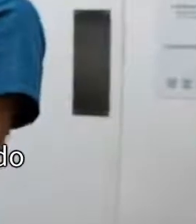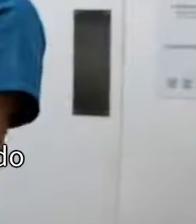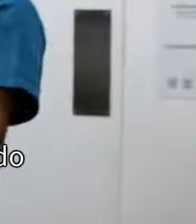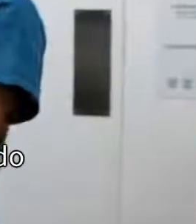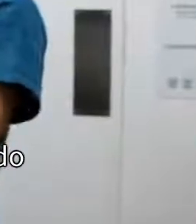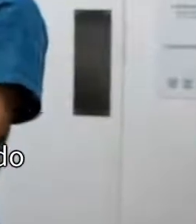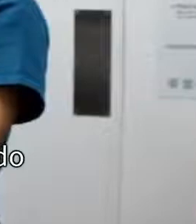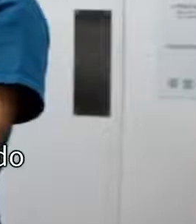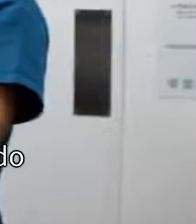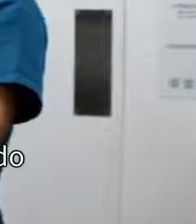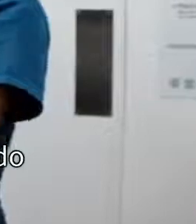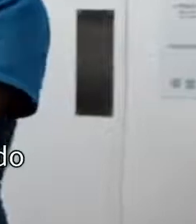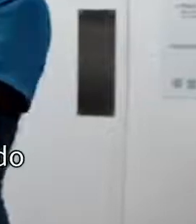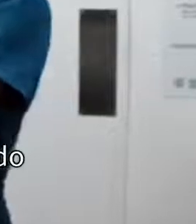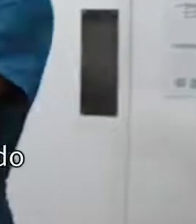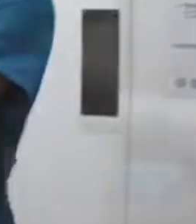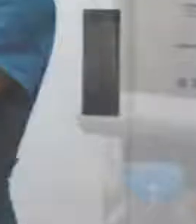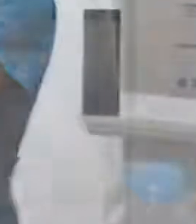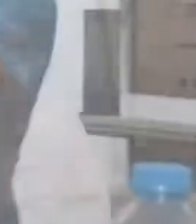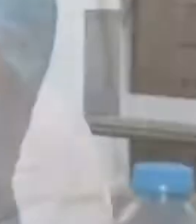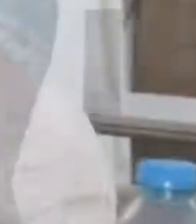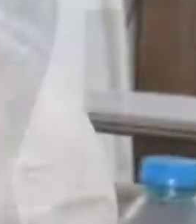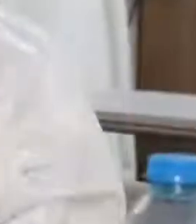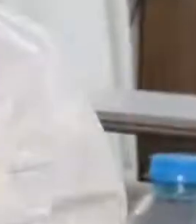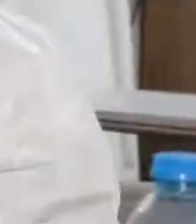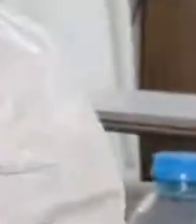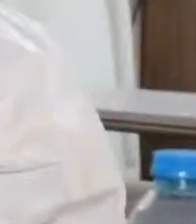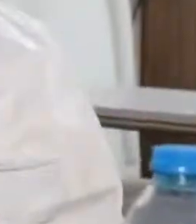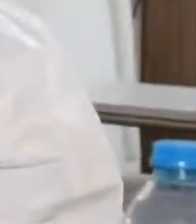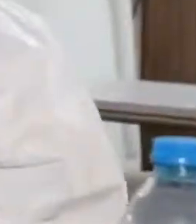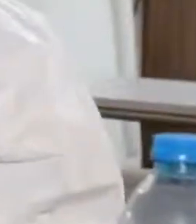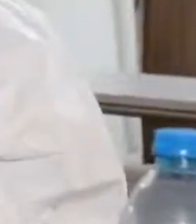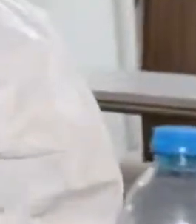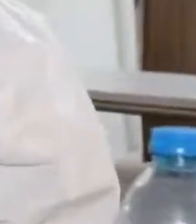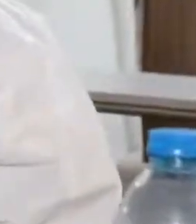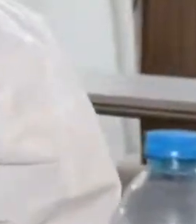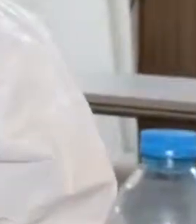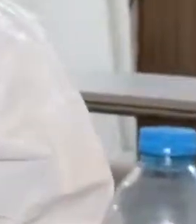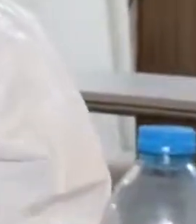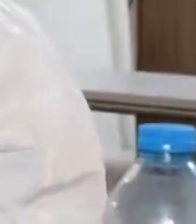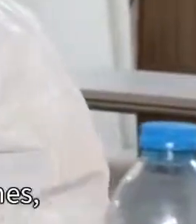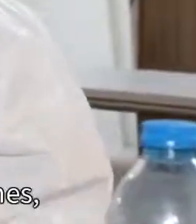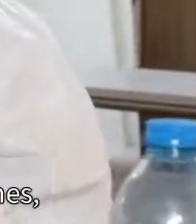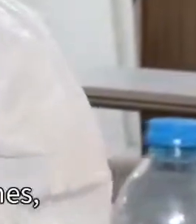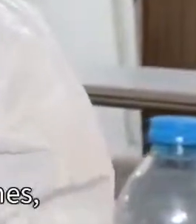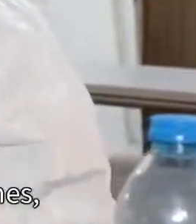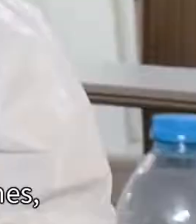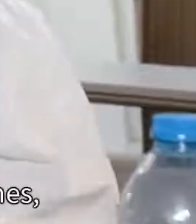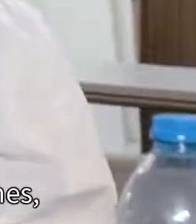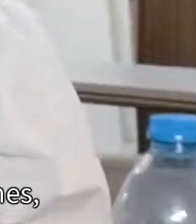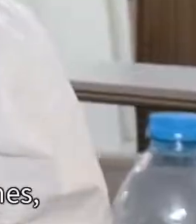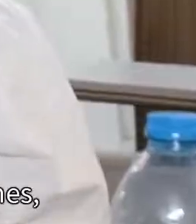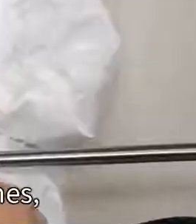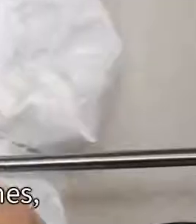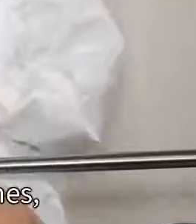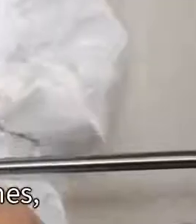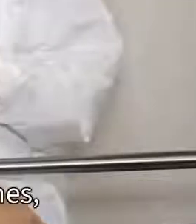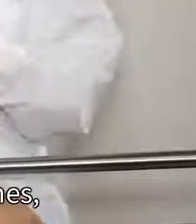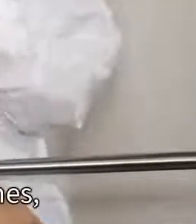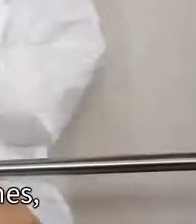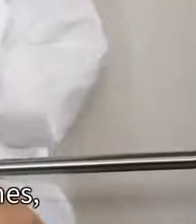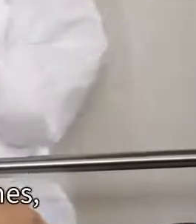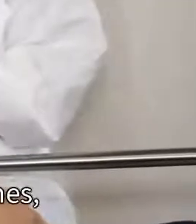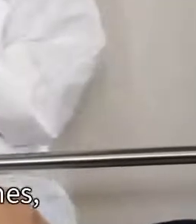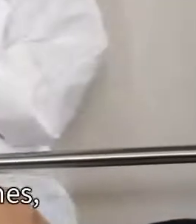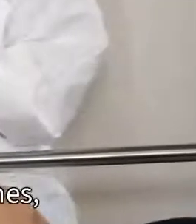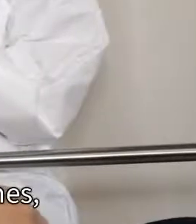para que la salud de todos los adultos mayores, las personas jóvenes, se siga pues teniendo en